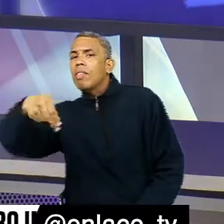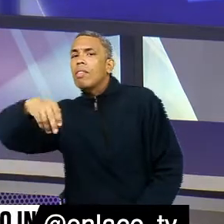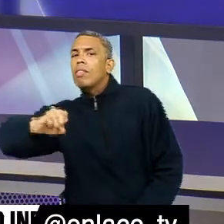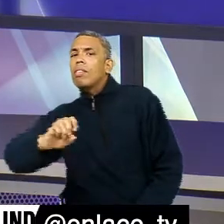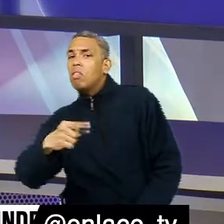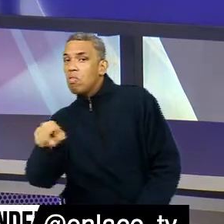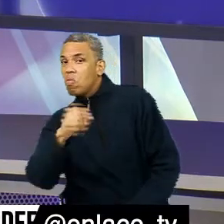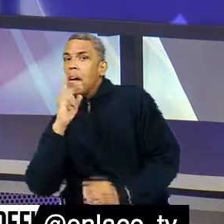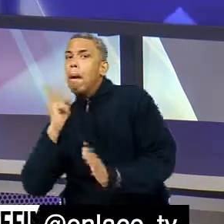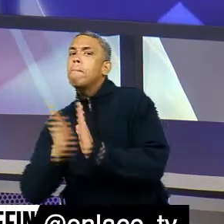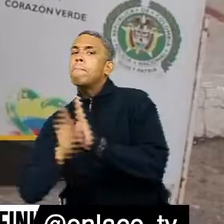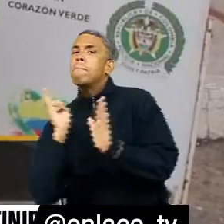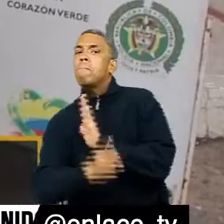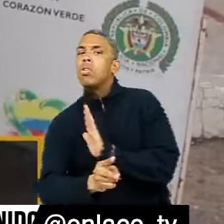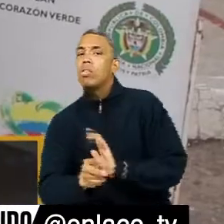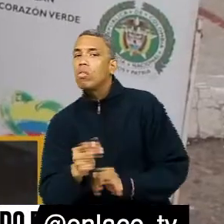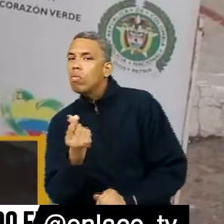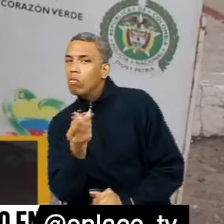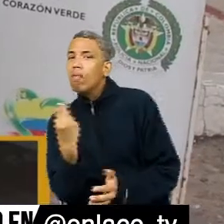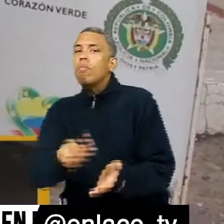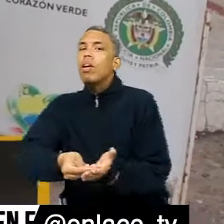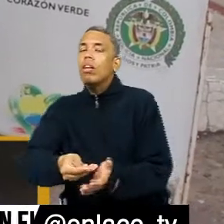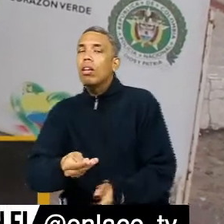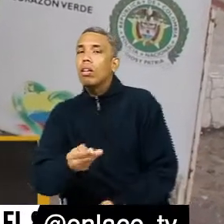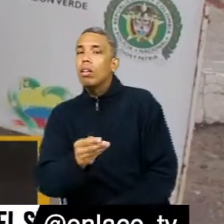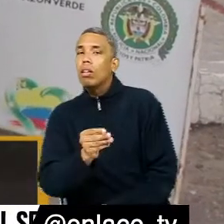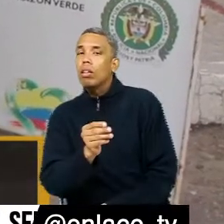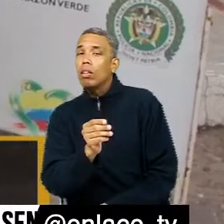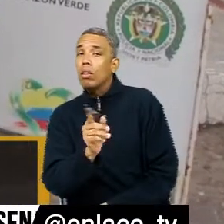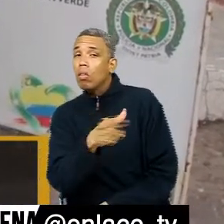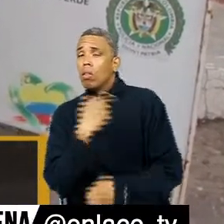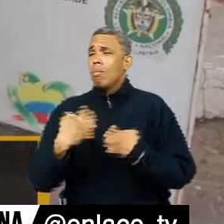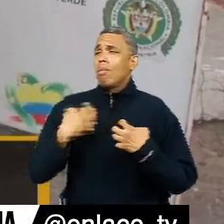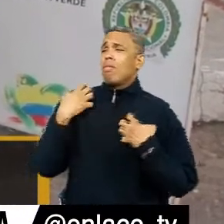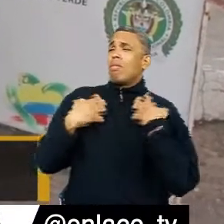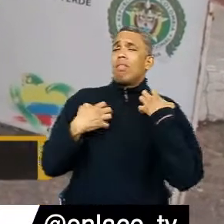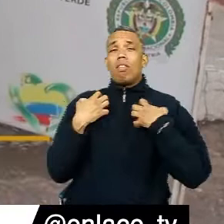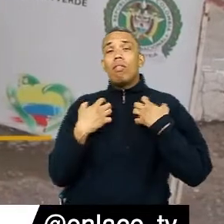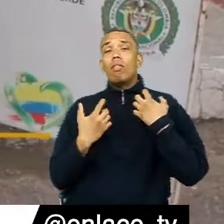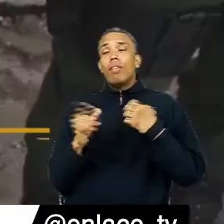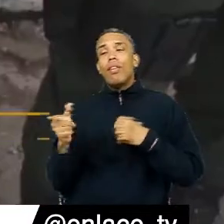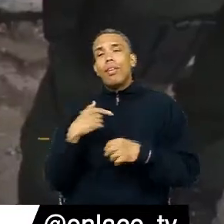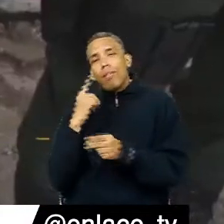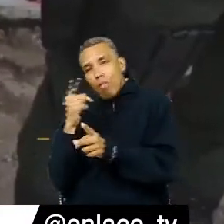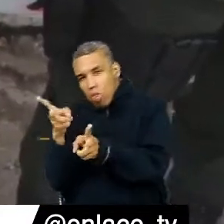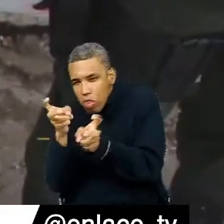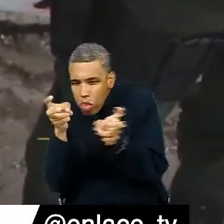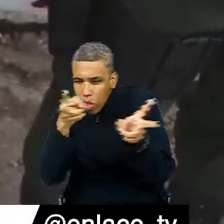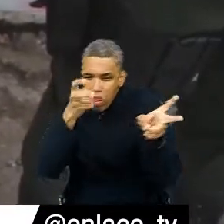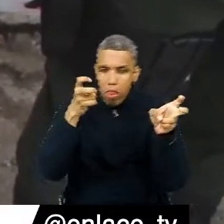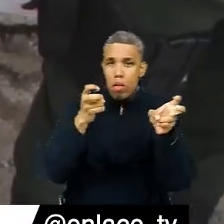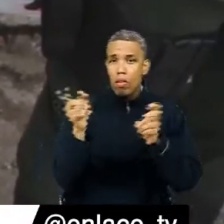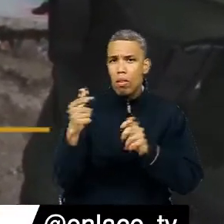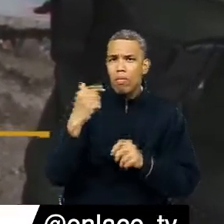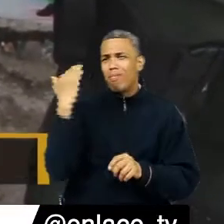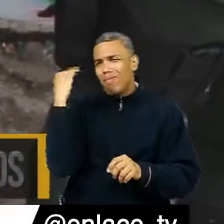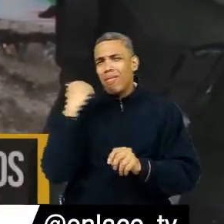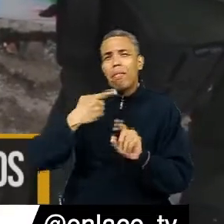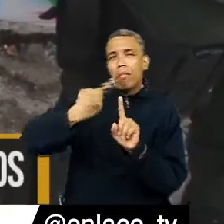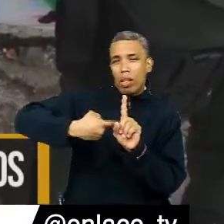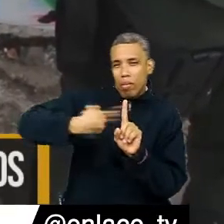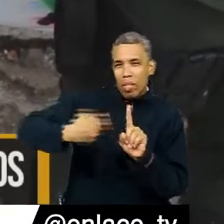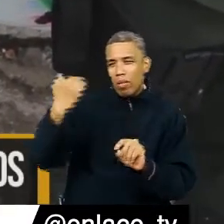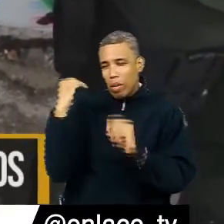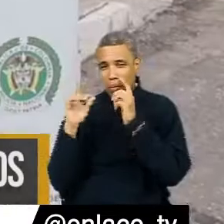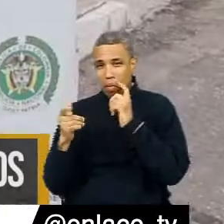de pesos. Según pudieron establecer las autoridades, el hombre venía adelantando desde hacía varios meses llamadas intimidatorias a un